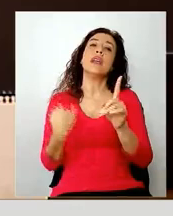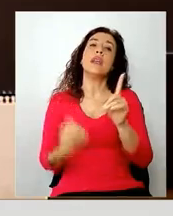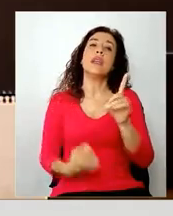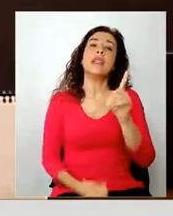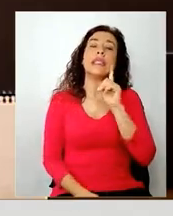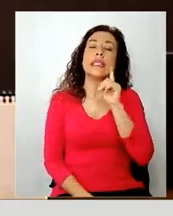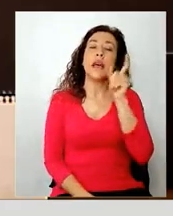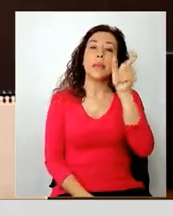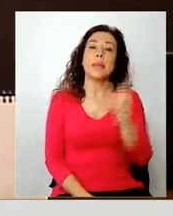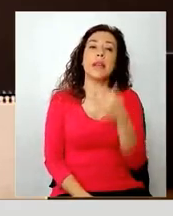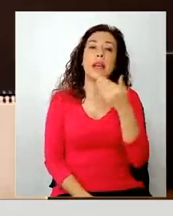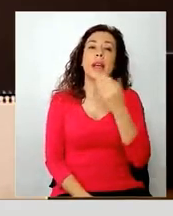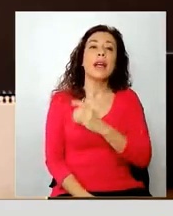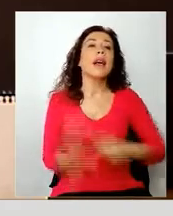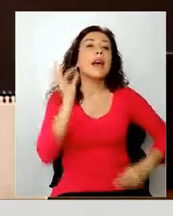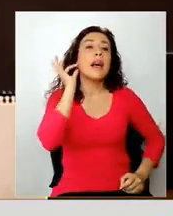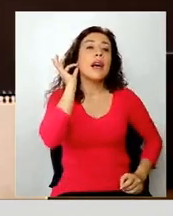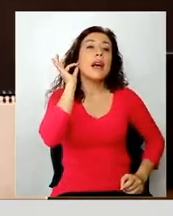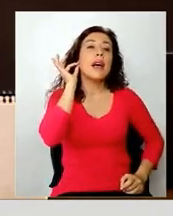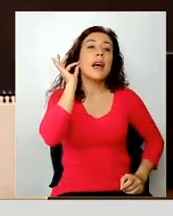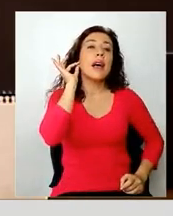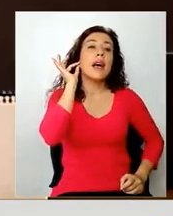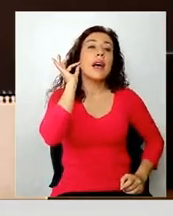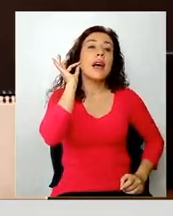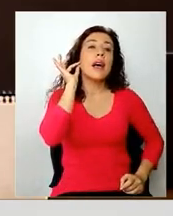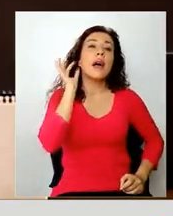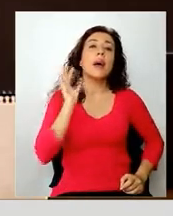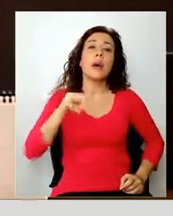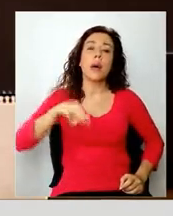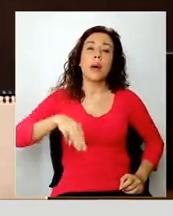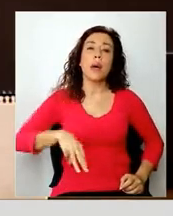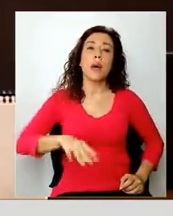diputada Francesca Muñoz